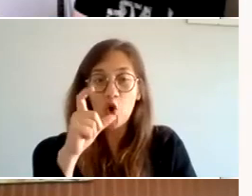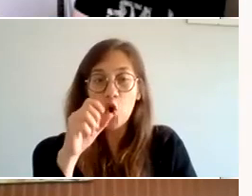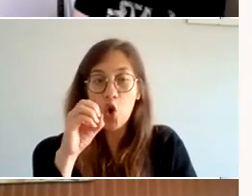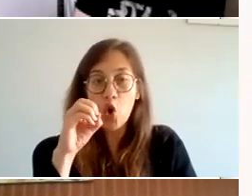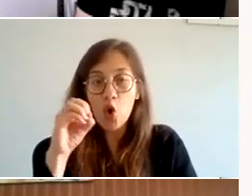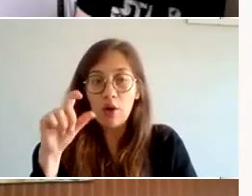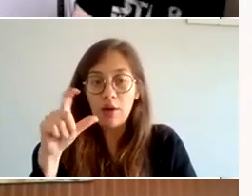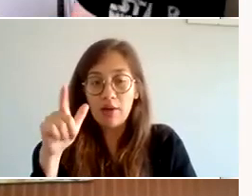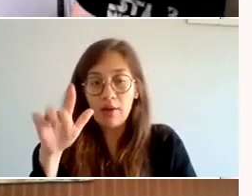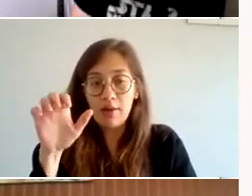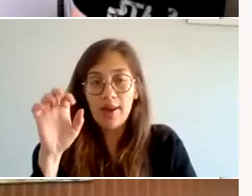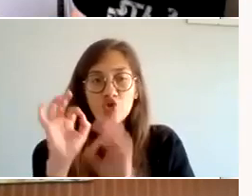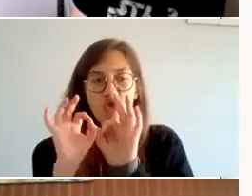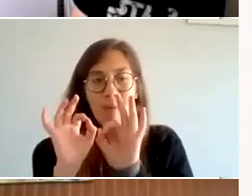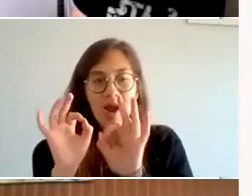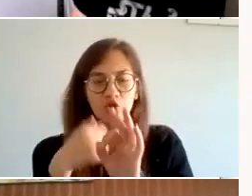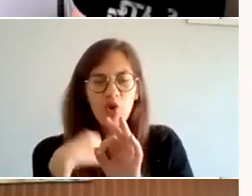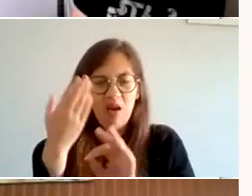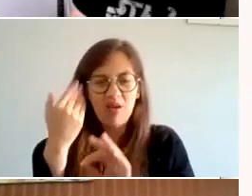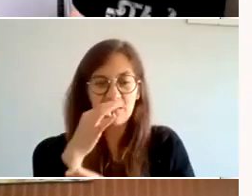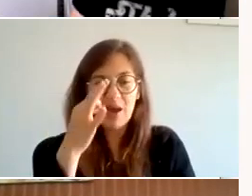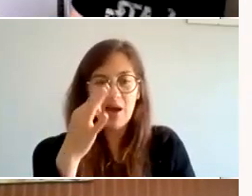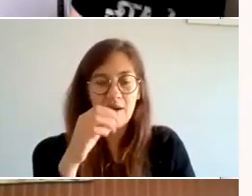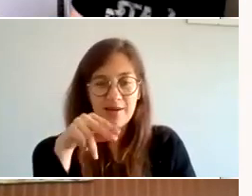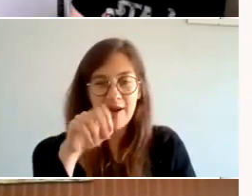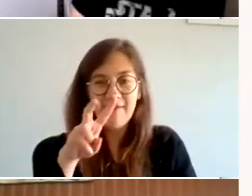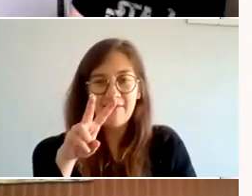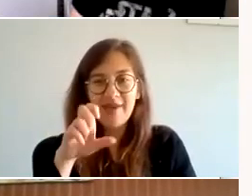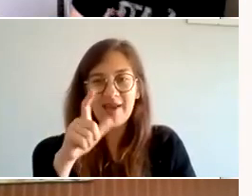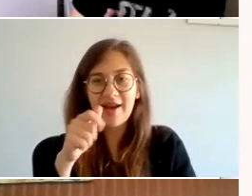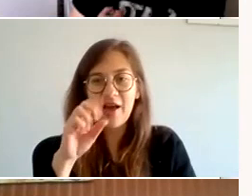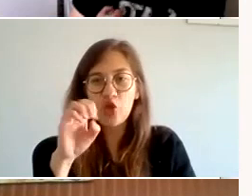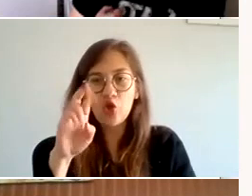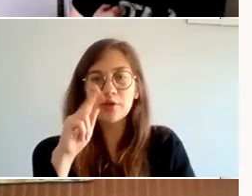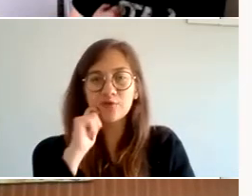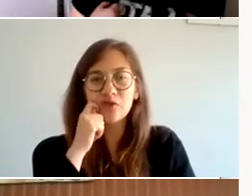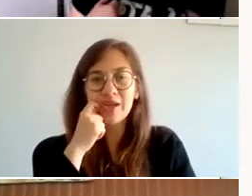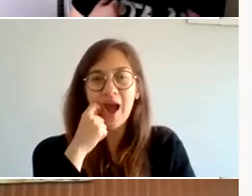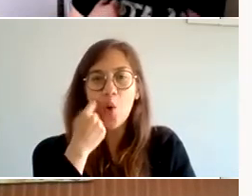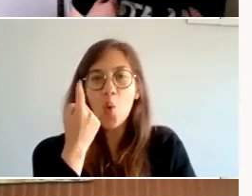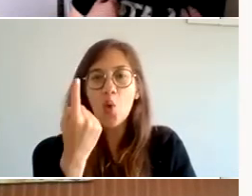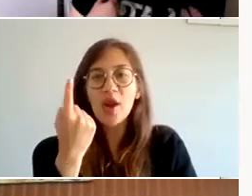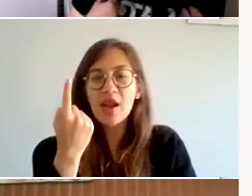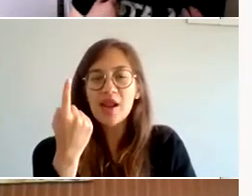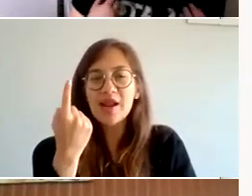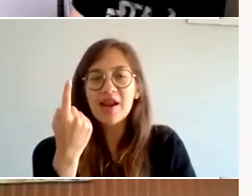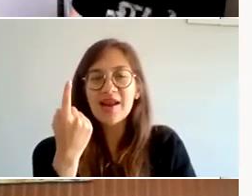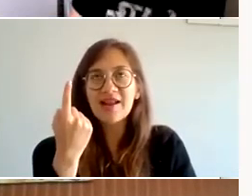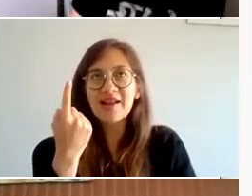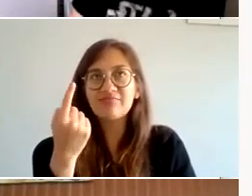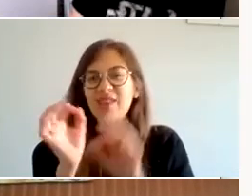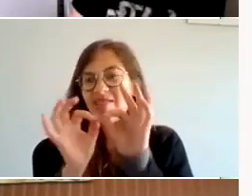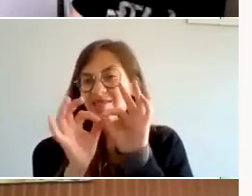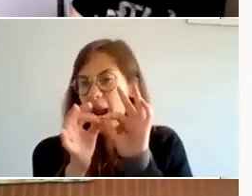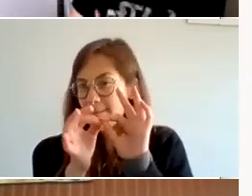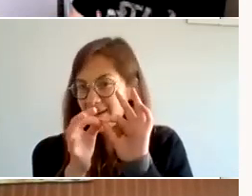Yo les comentaba que el navegador en sí es un intérprete, o sea, que yo descargo contenido y el Google, o